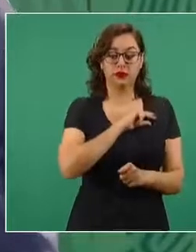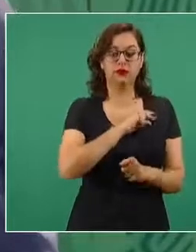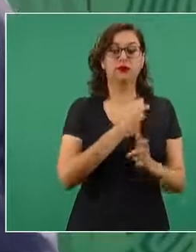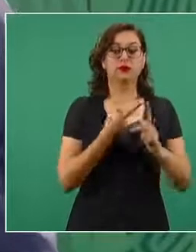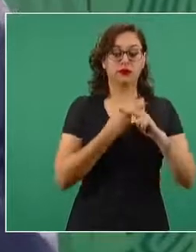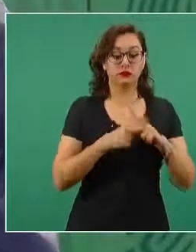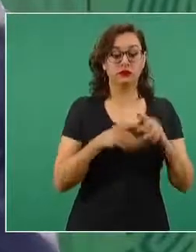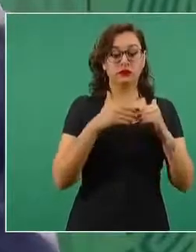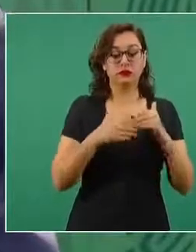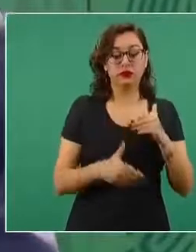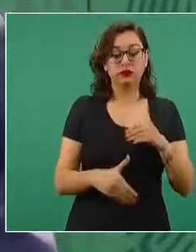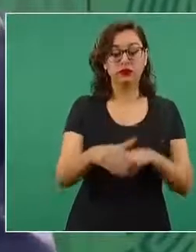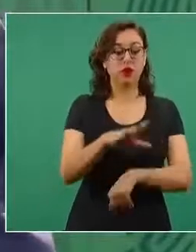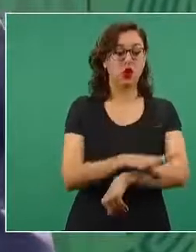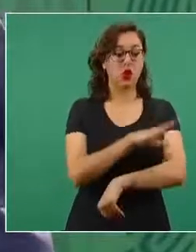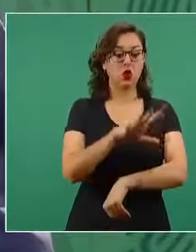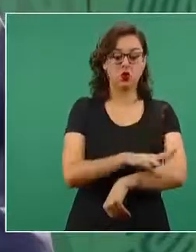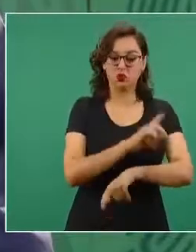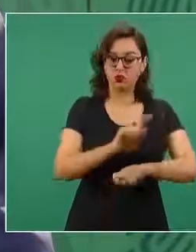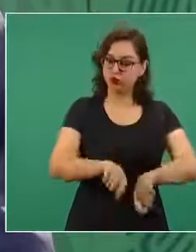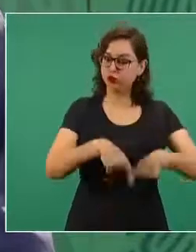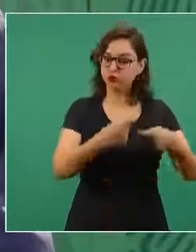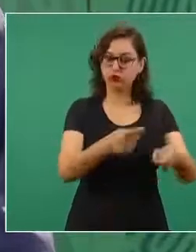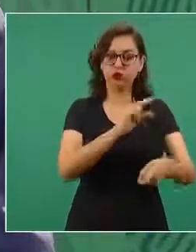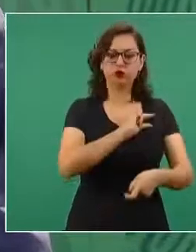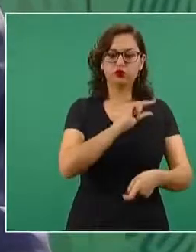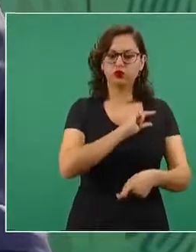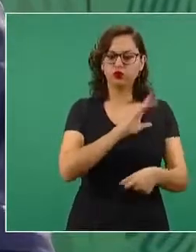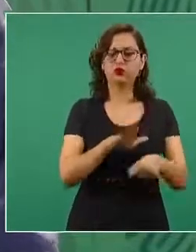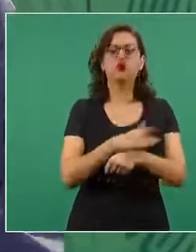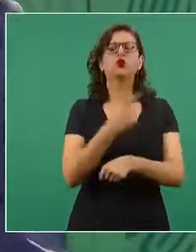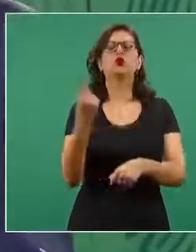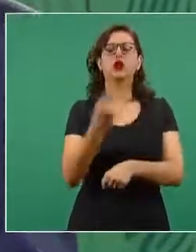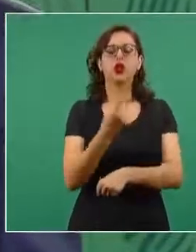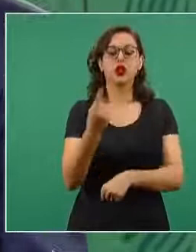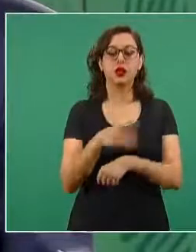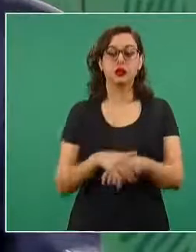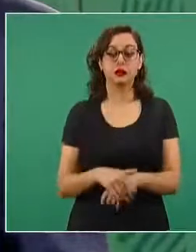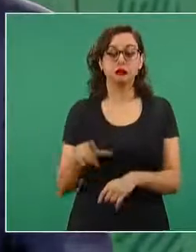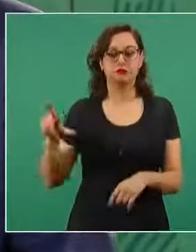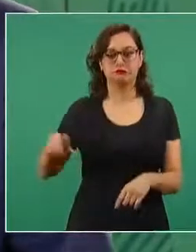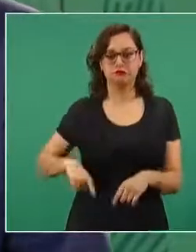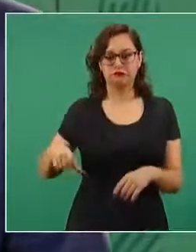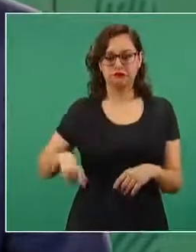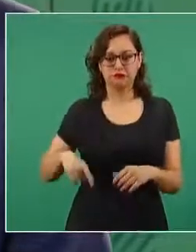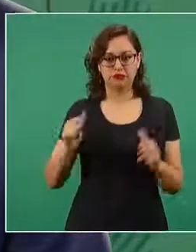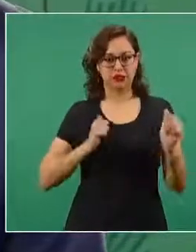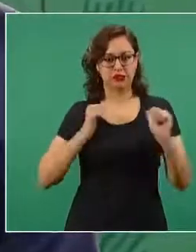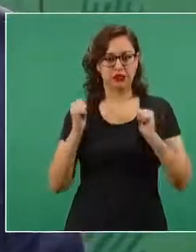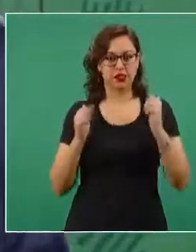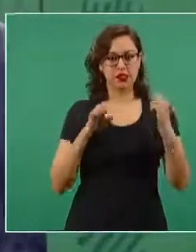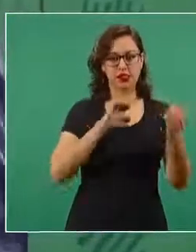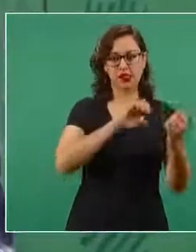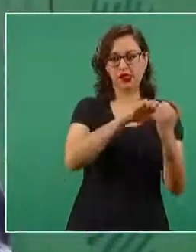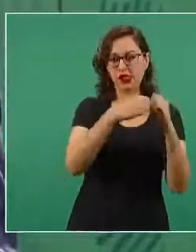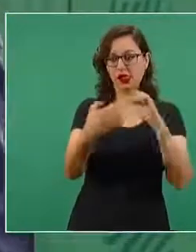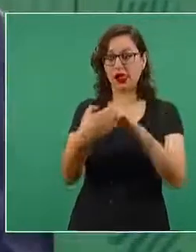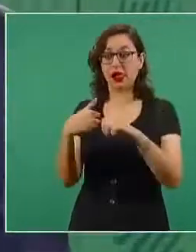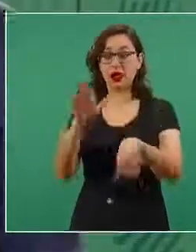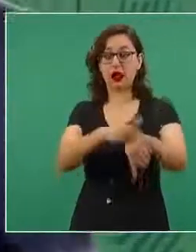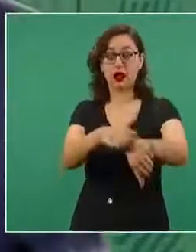nos íbamos a quedar sin luz y que había que abrir el mercado para